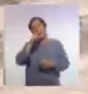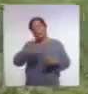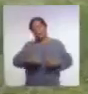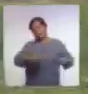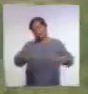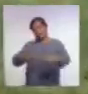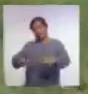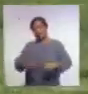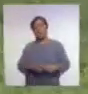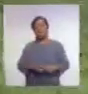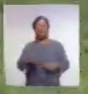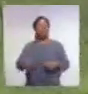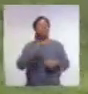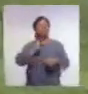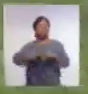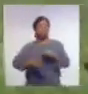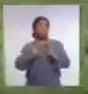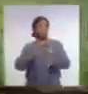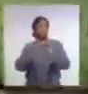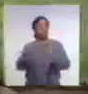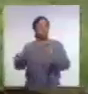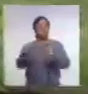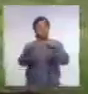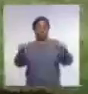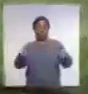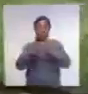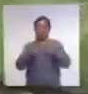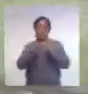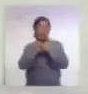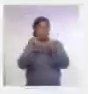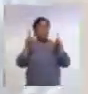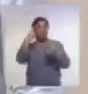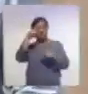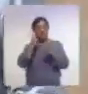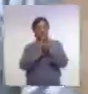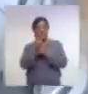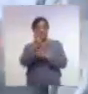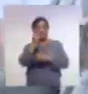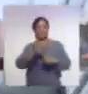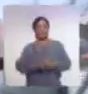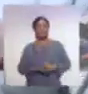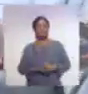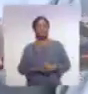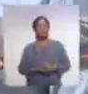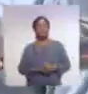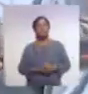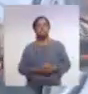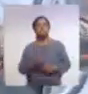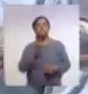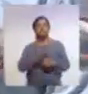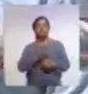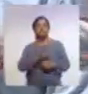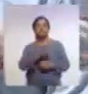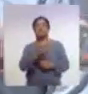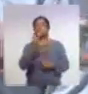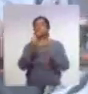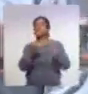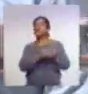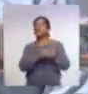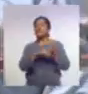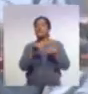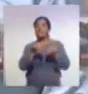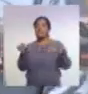dichos trabajos, la cancha quedó lista para colocar el pasto cultivado. Ahorita se va a colocar aproximadamente 2.000 metros